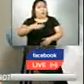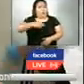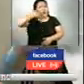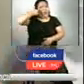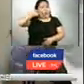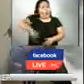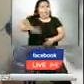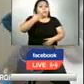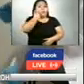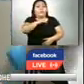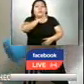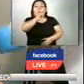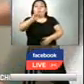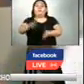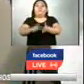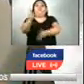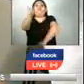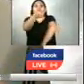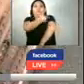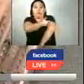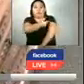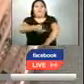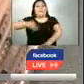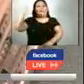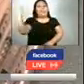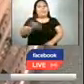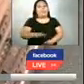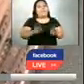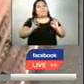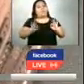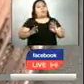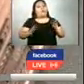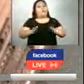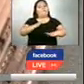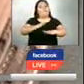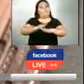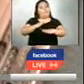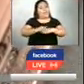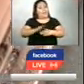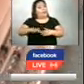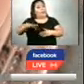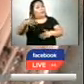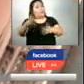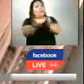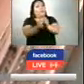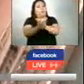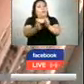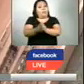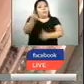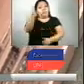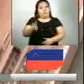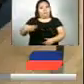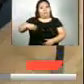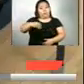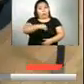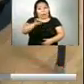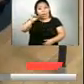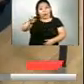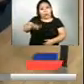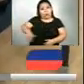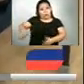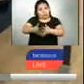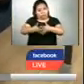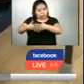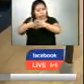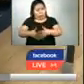grave. La doble vacunación parece ser el elemento decisivo para evitar desenlaces severos. Los expertos en salud señalan que en Estados Unidos hay